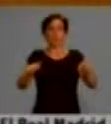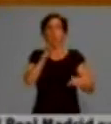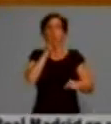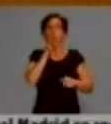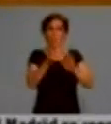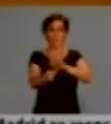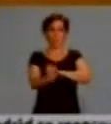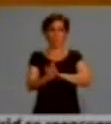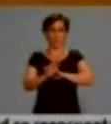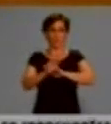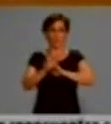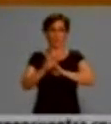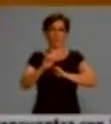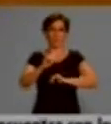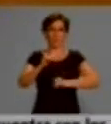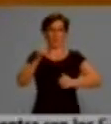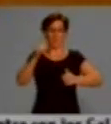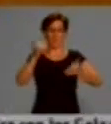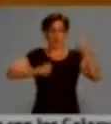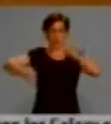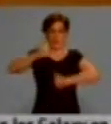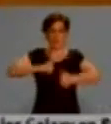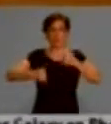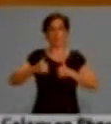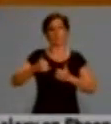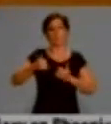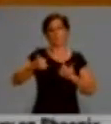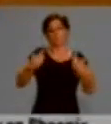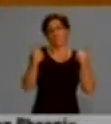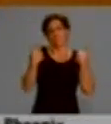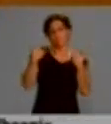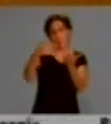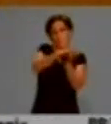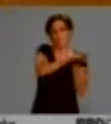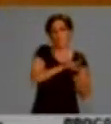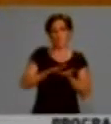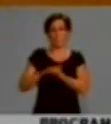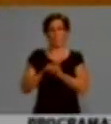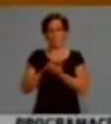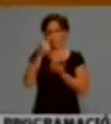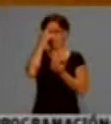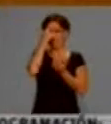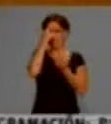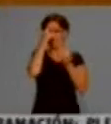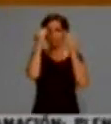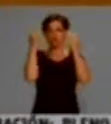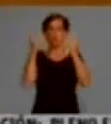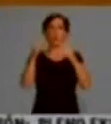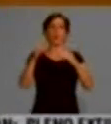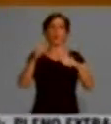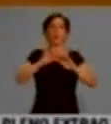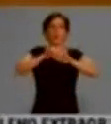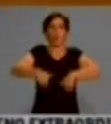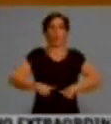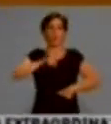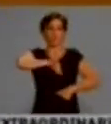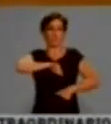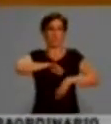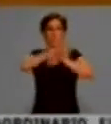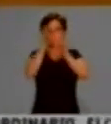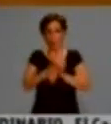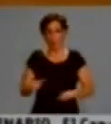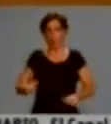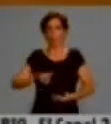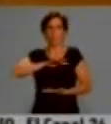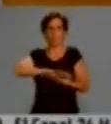siguen heridas y todas las víctimas de las personas fallecidas puedan recuperar la paz, la calma y puedan